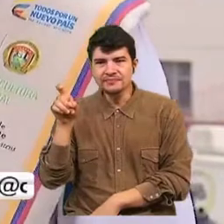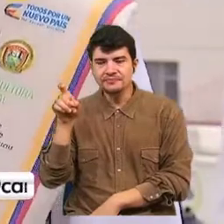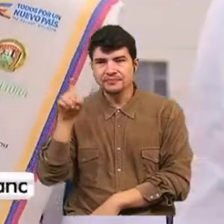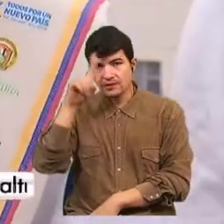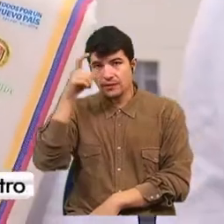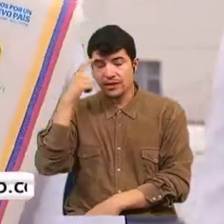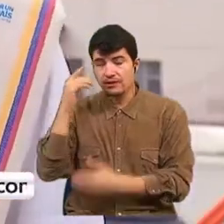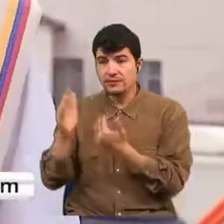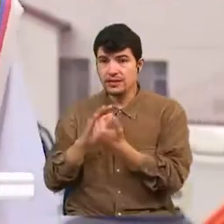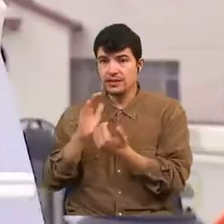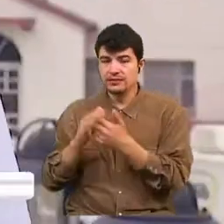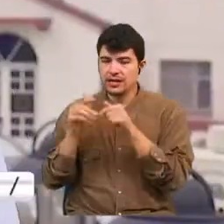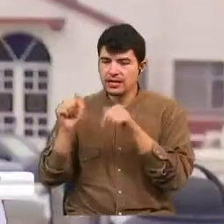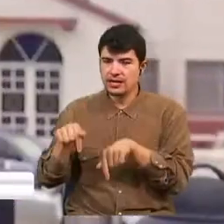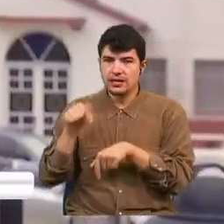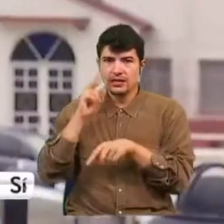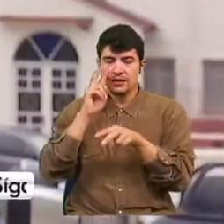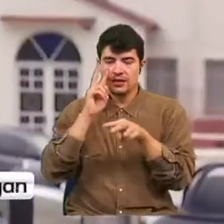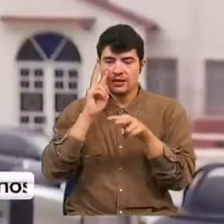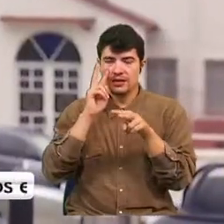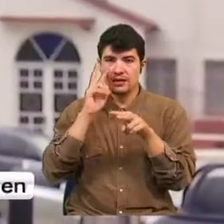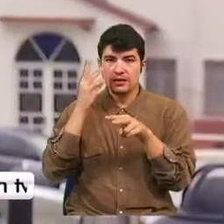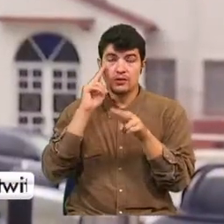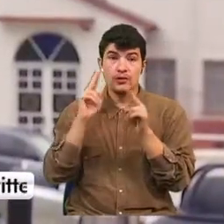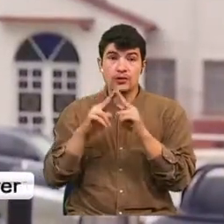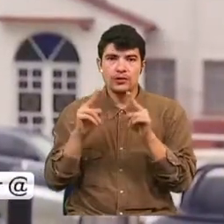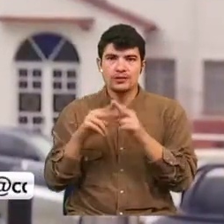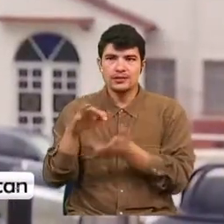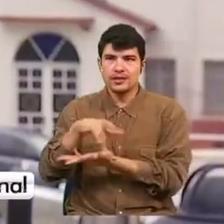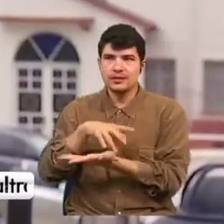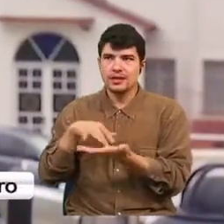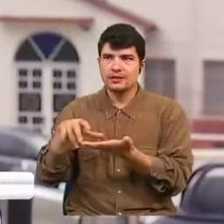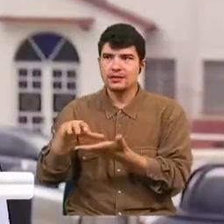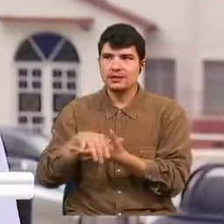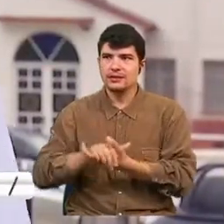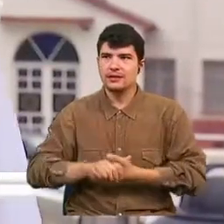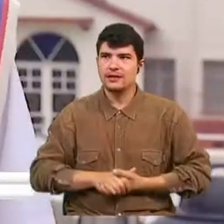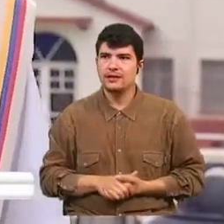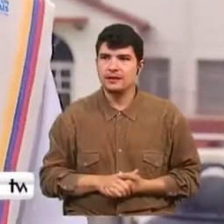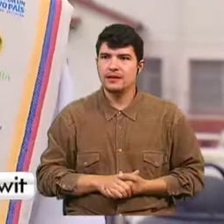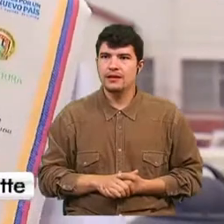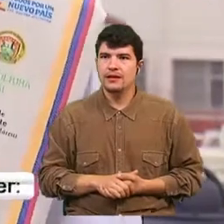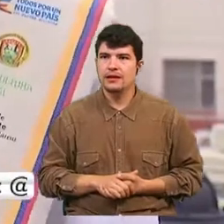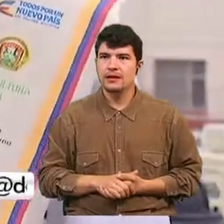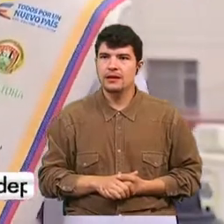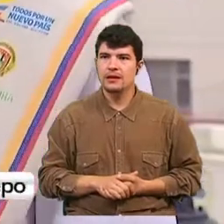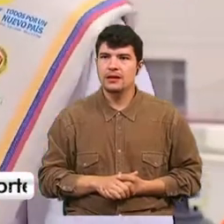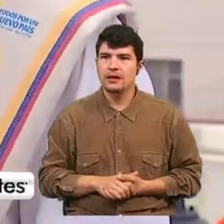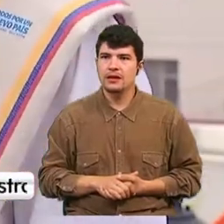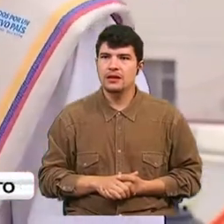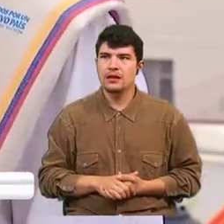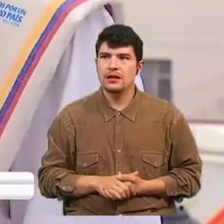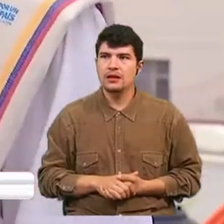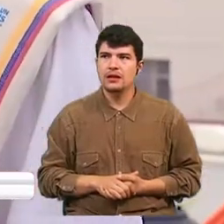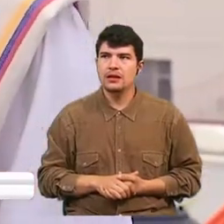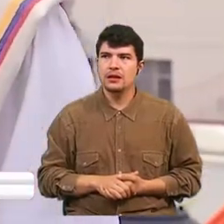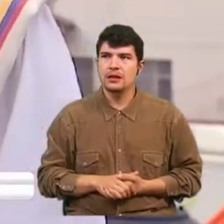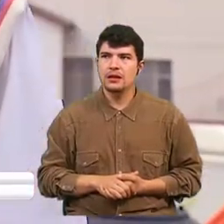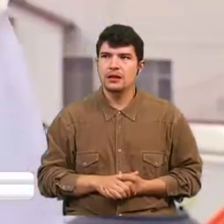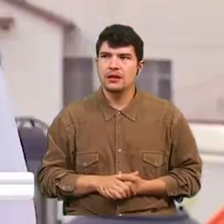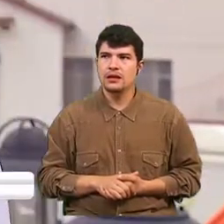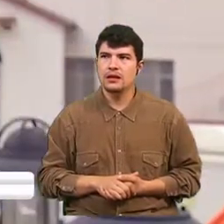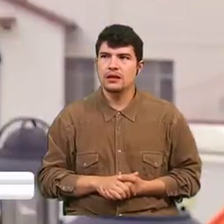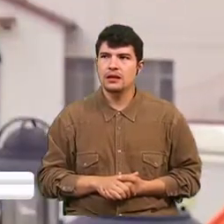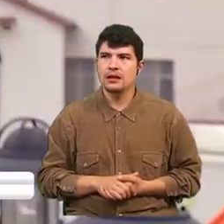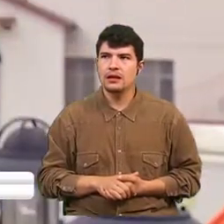Santander, que le correspondió el turno en el municipio de Puente Nacional. Entonces estuvimos todos los alcaldes de la provincia de Vélez y pues